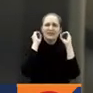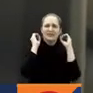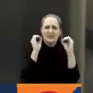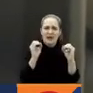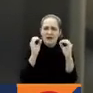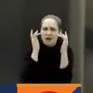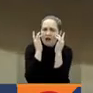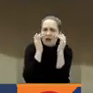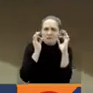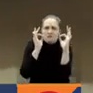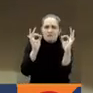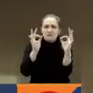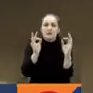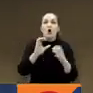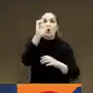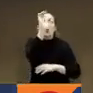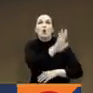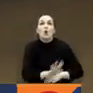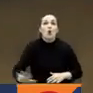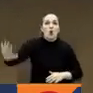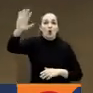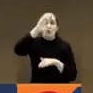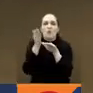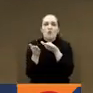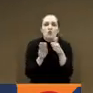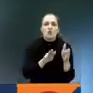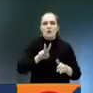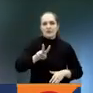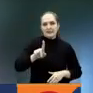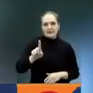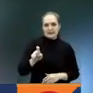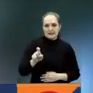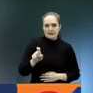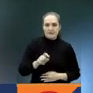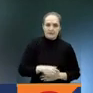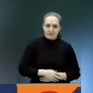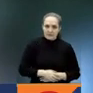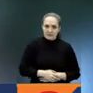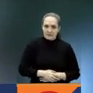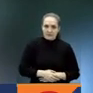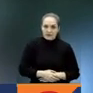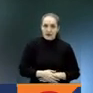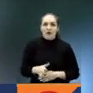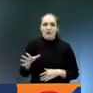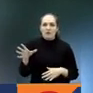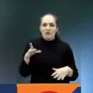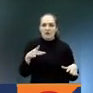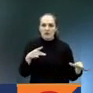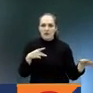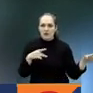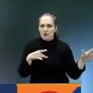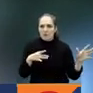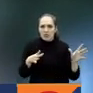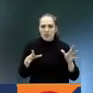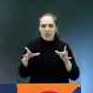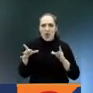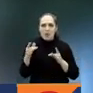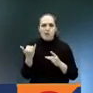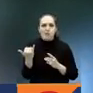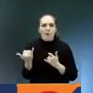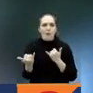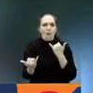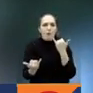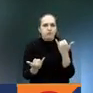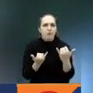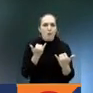reciente informe aparece que en Colombia murieron 26 personas. Tenemos una circulación viral activa. En este momento se están registrando